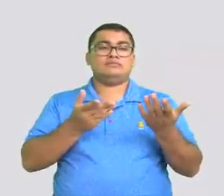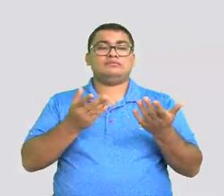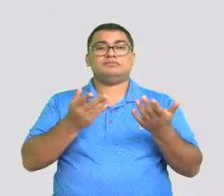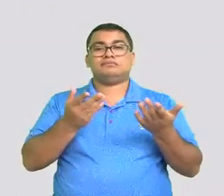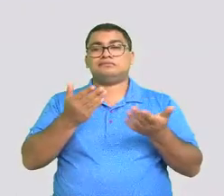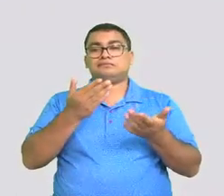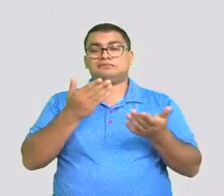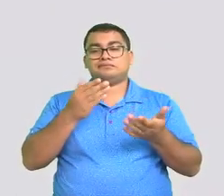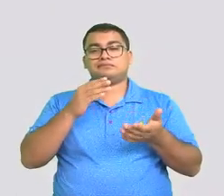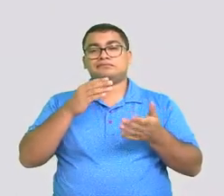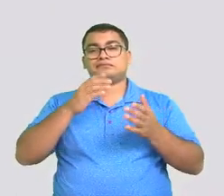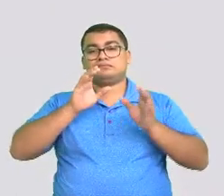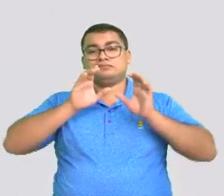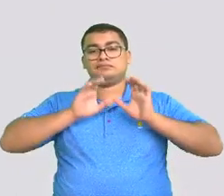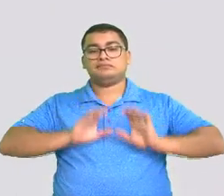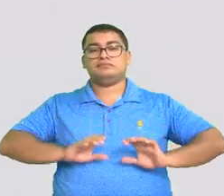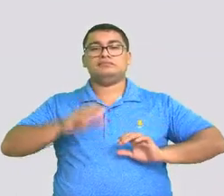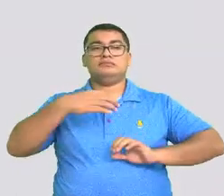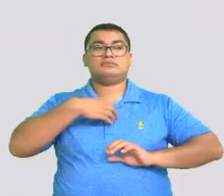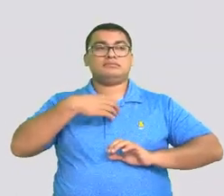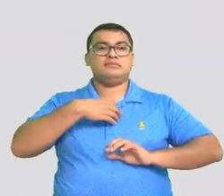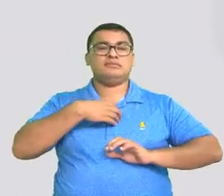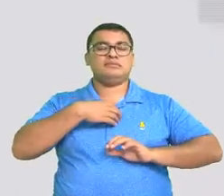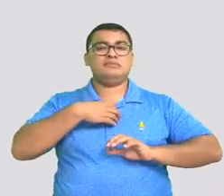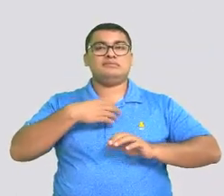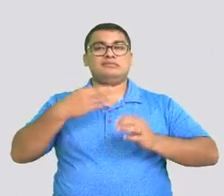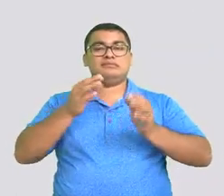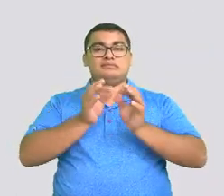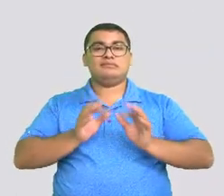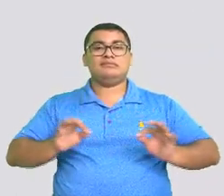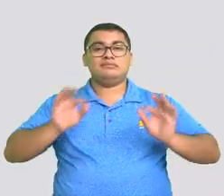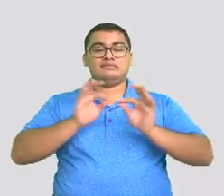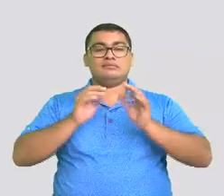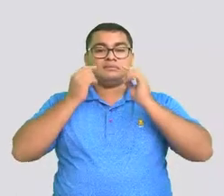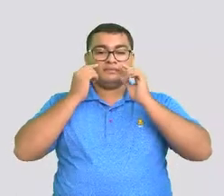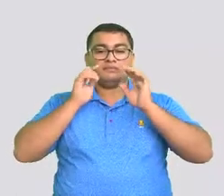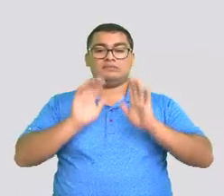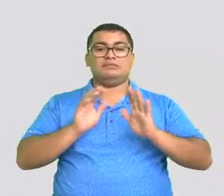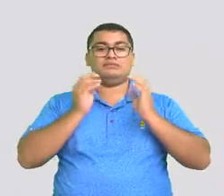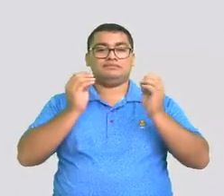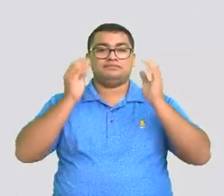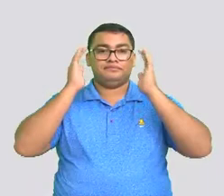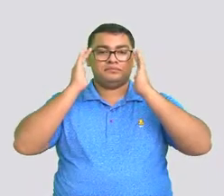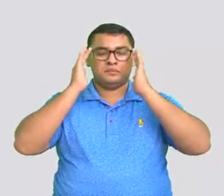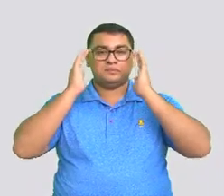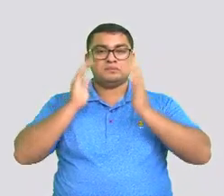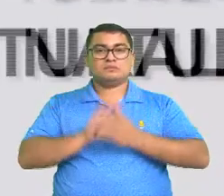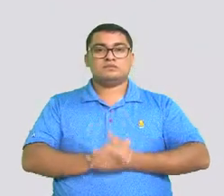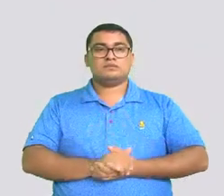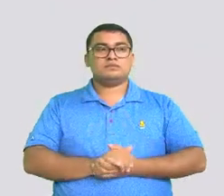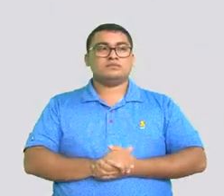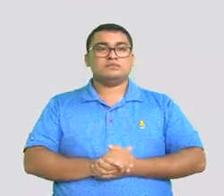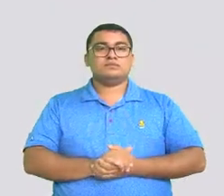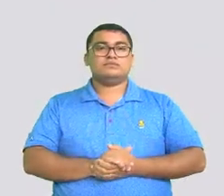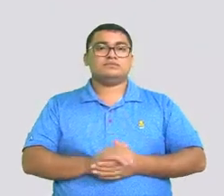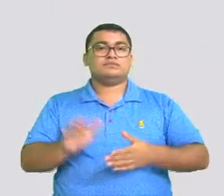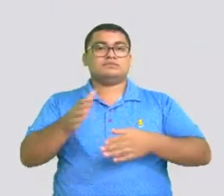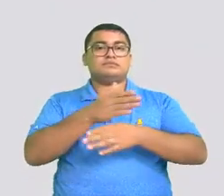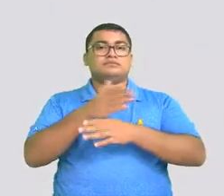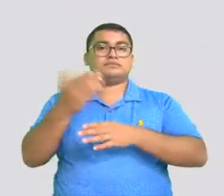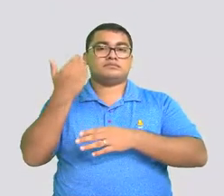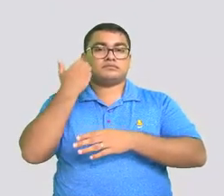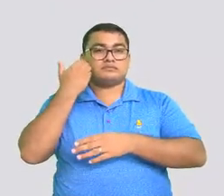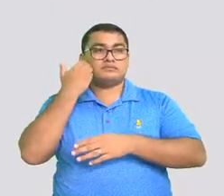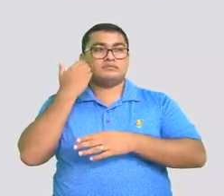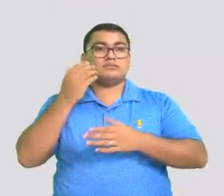comprometido pues el organismo. Entonces eso no podemos perder tiempo. Hay que darle inmediatamente suero de rehidratación oral. Ya encontramos otra afectación a